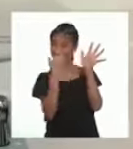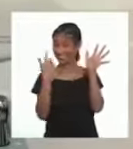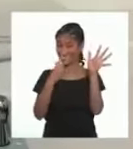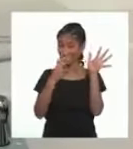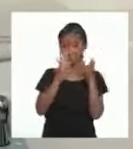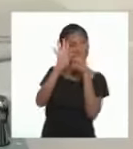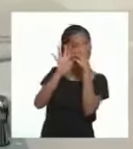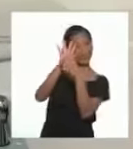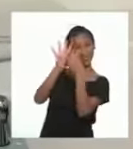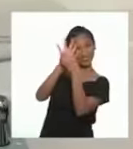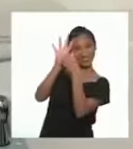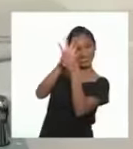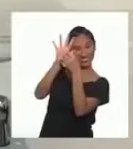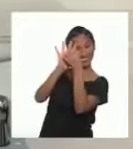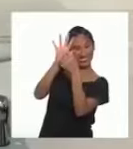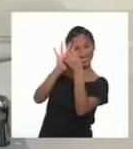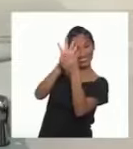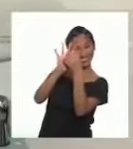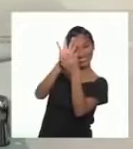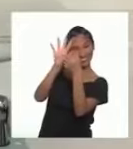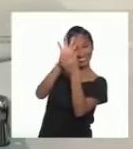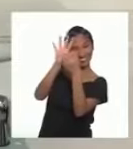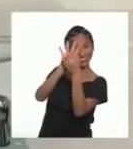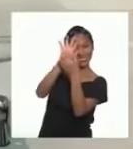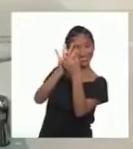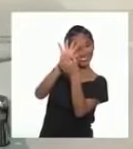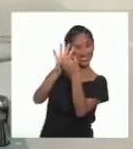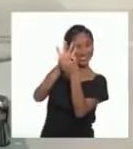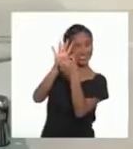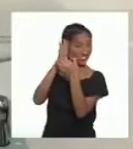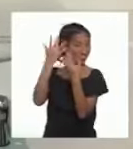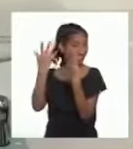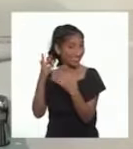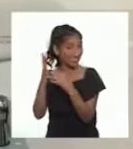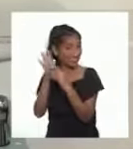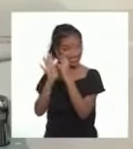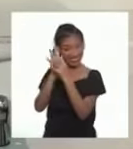Hacemos lo mismo con la otra mano.